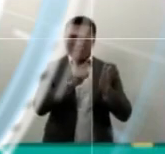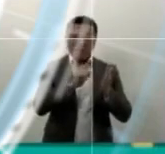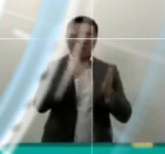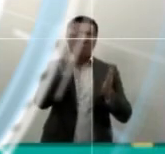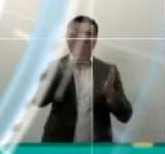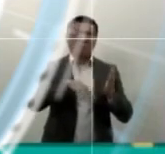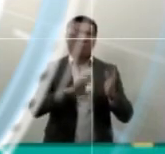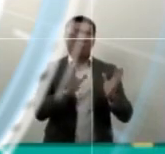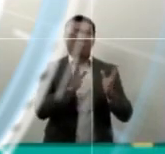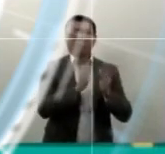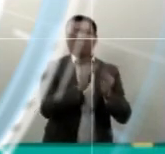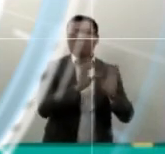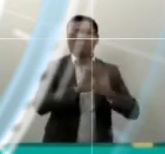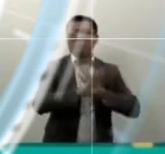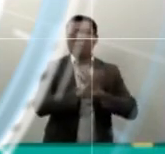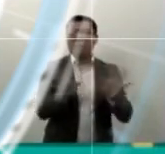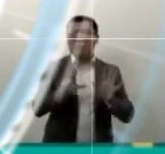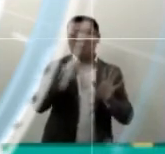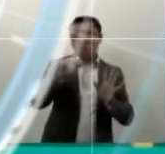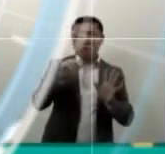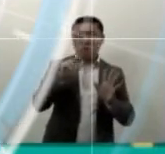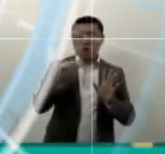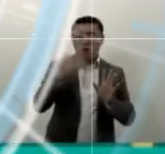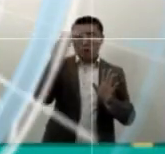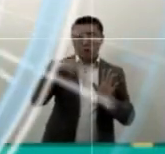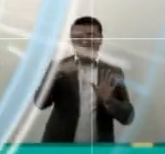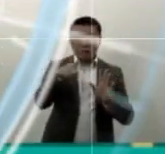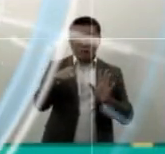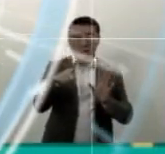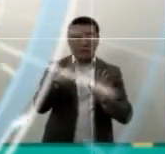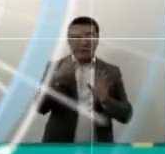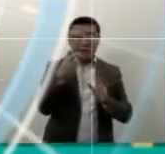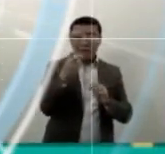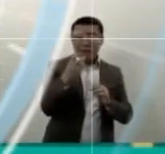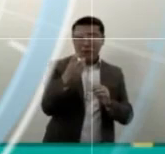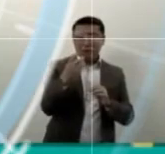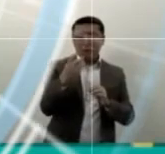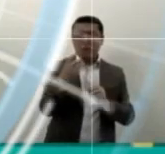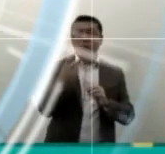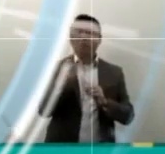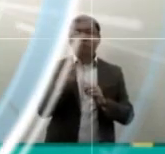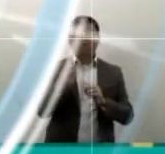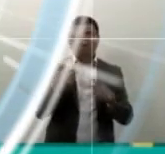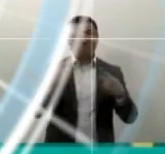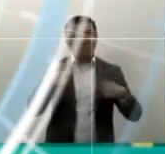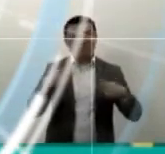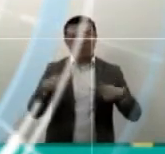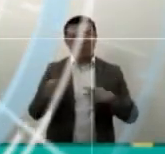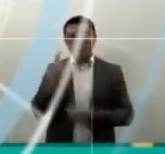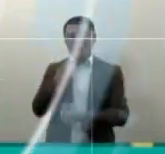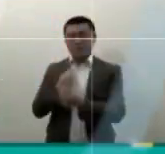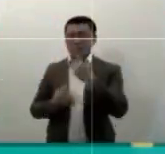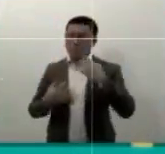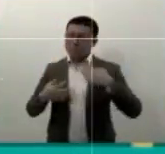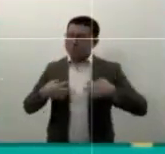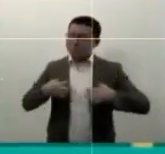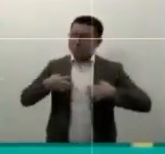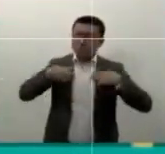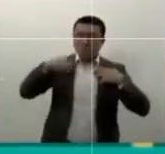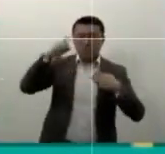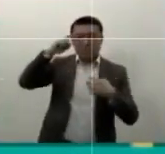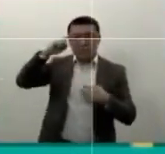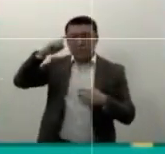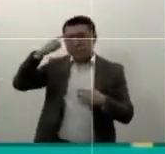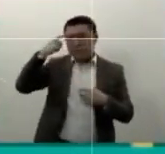el engaño. Y eso, precisamente eso, enfurece a los totalitarios, a los